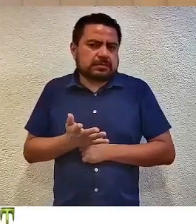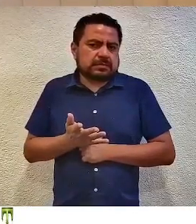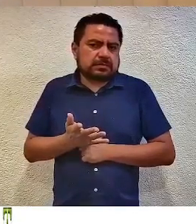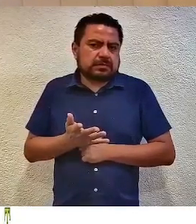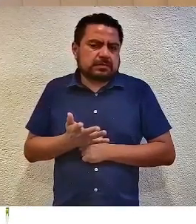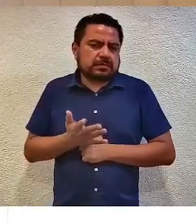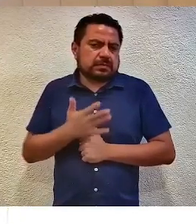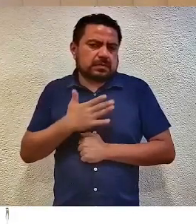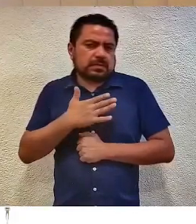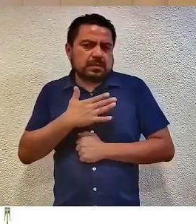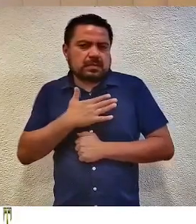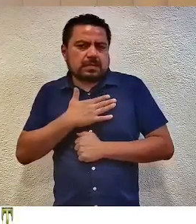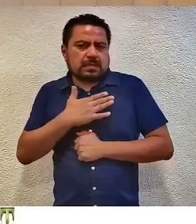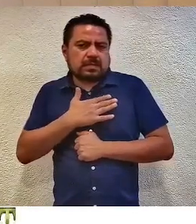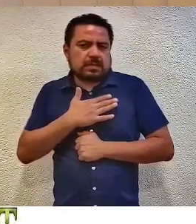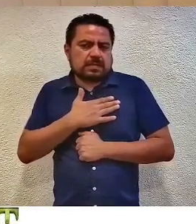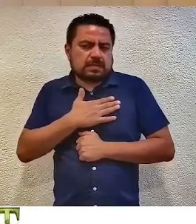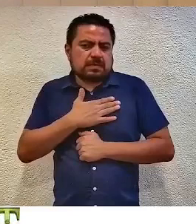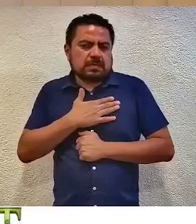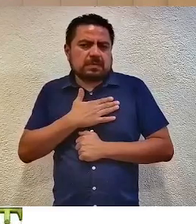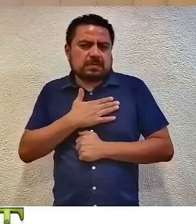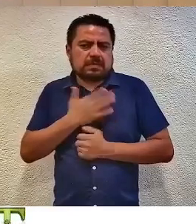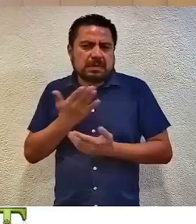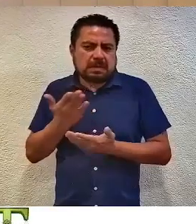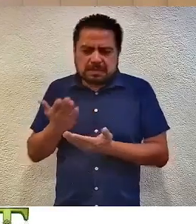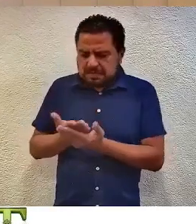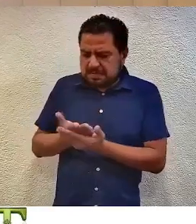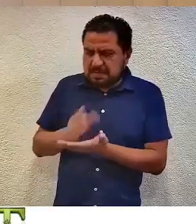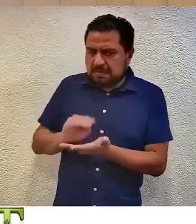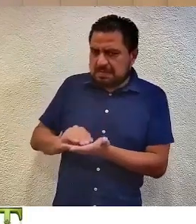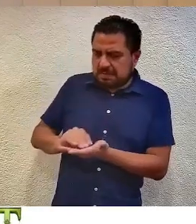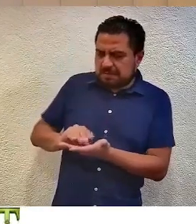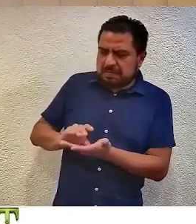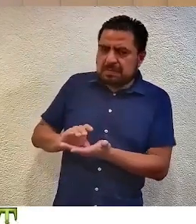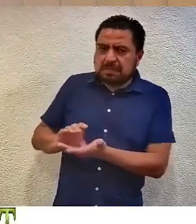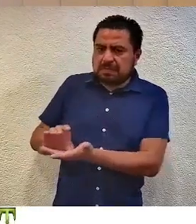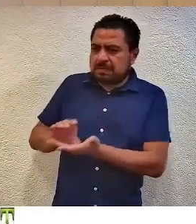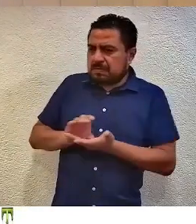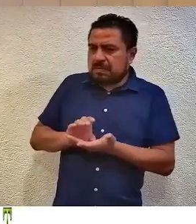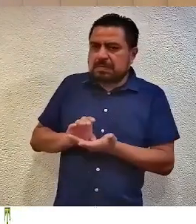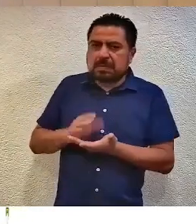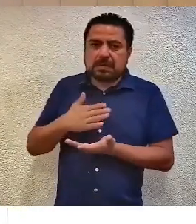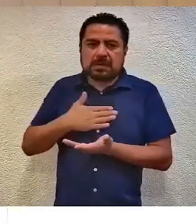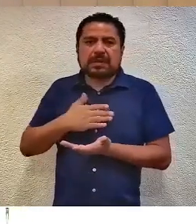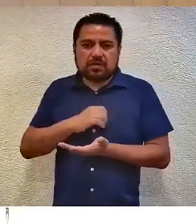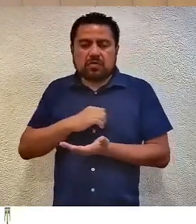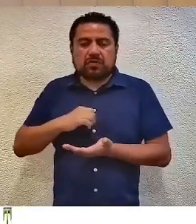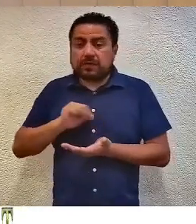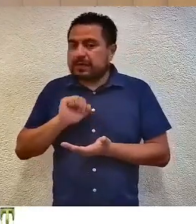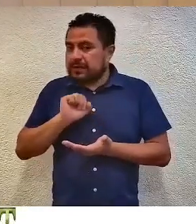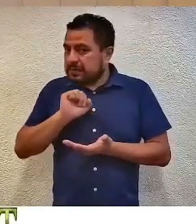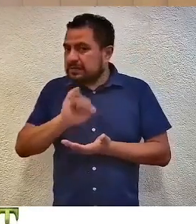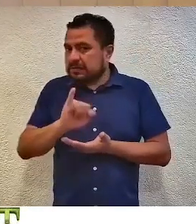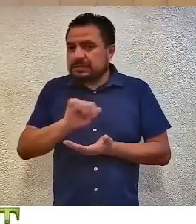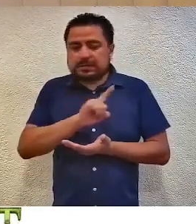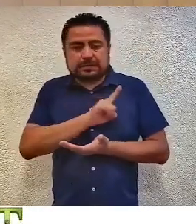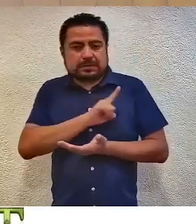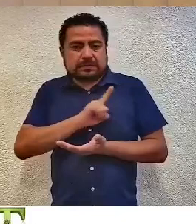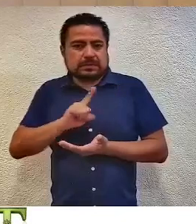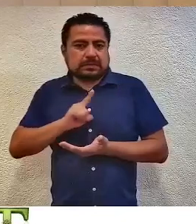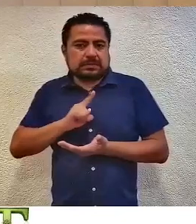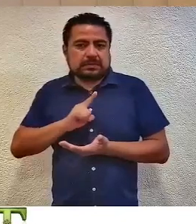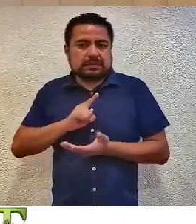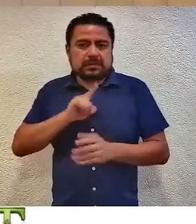en mi poder, y eso de una manera me obliga a emitir